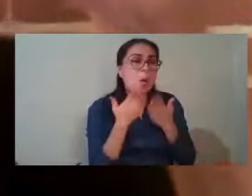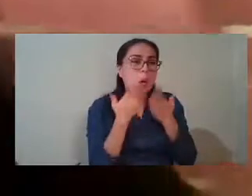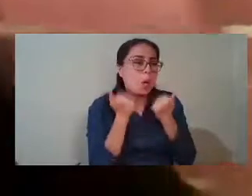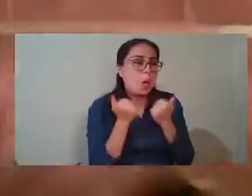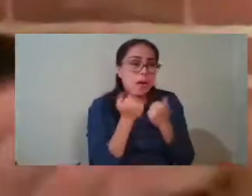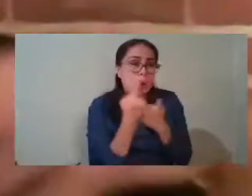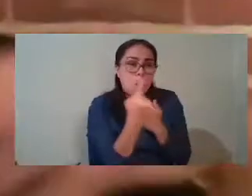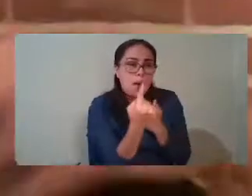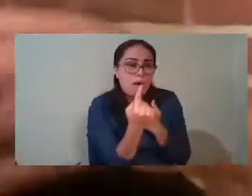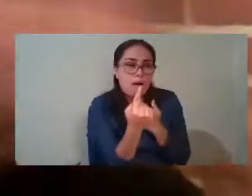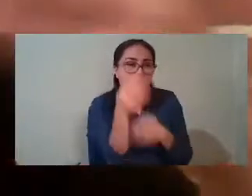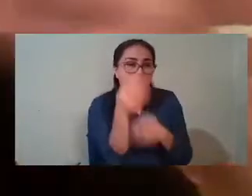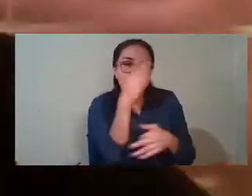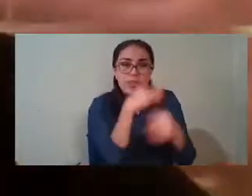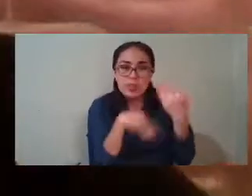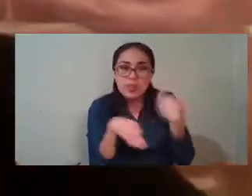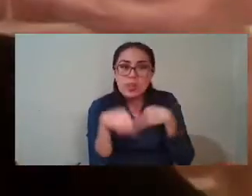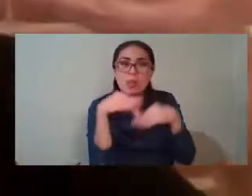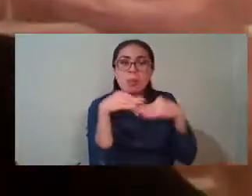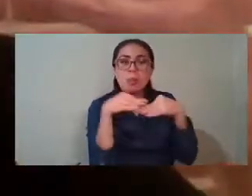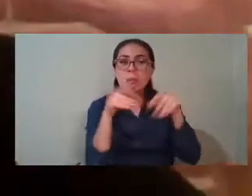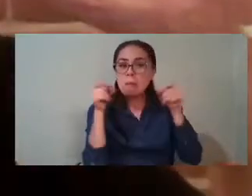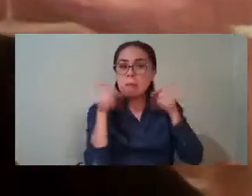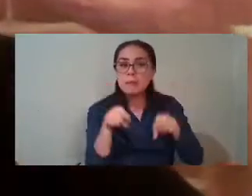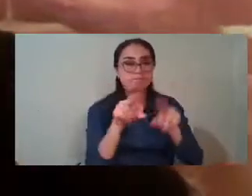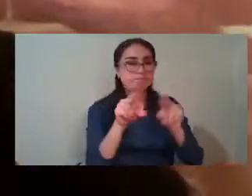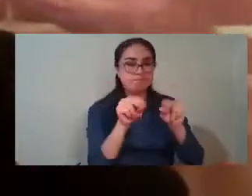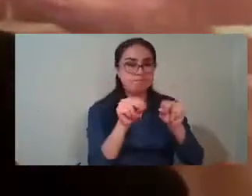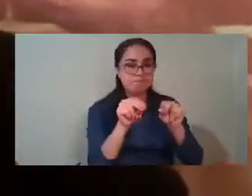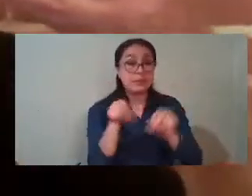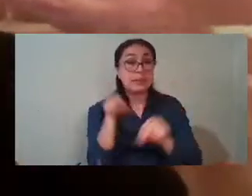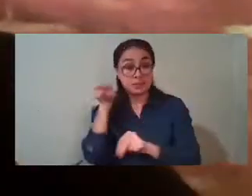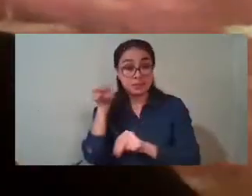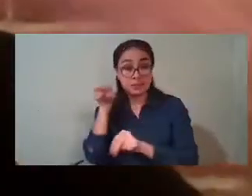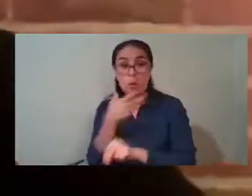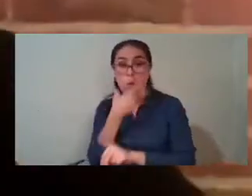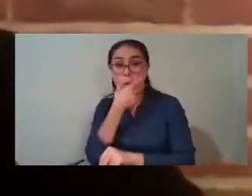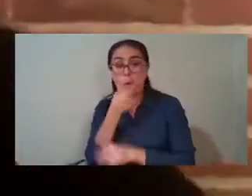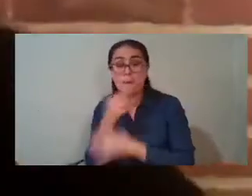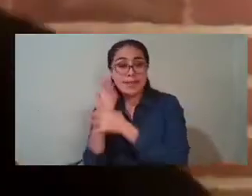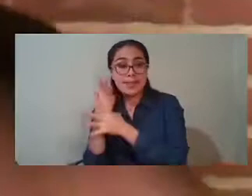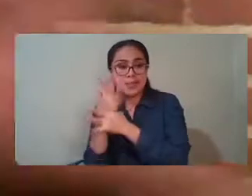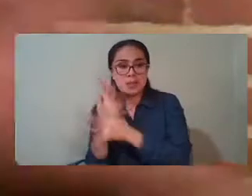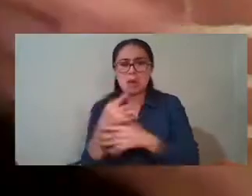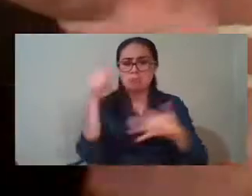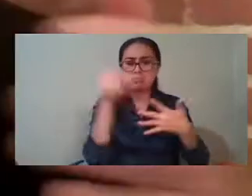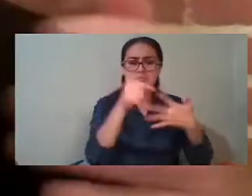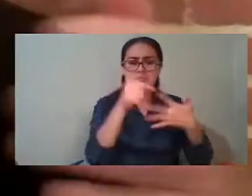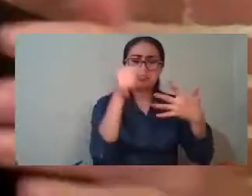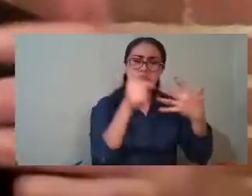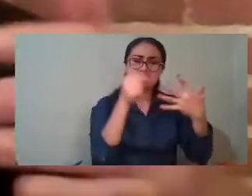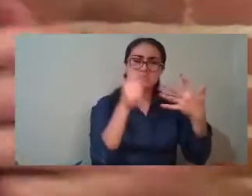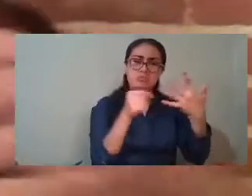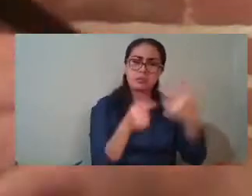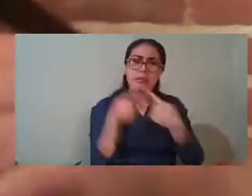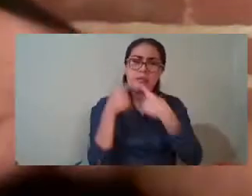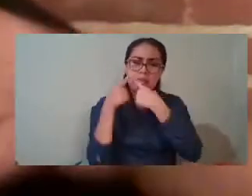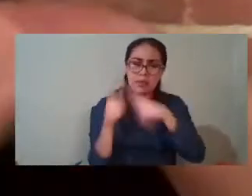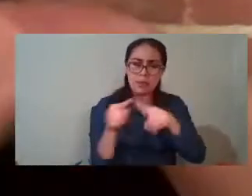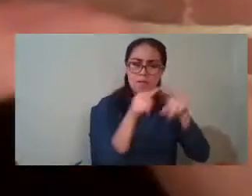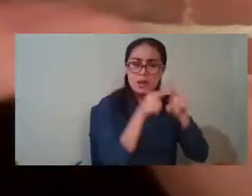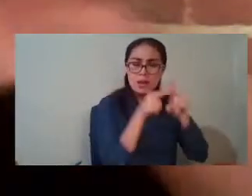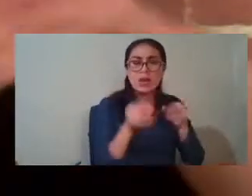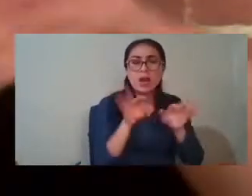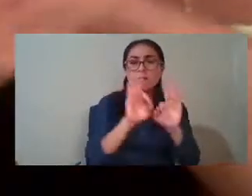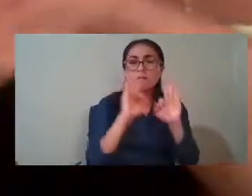global. Lo que hay es hay múltiples inteligencias. Y él habla en principio de 8 categorías, que yo ya no recuerdo en su totalidad, pero que